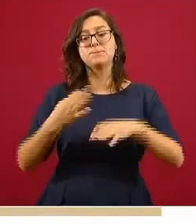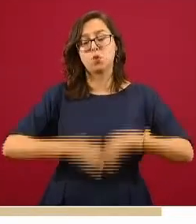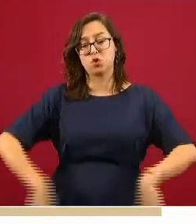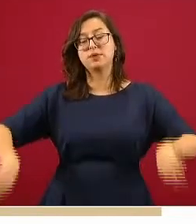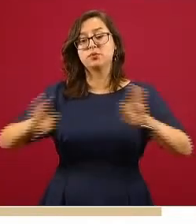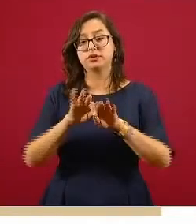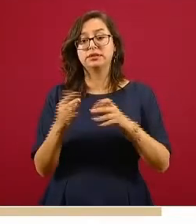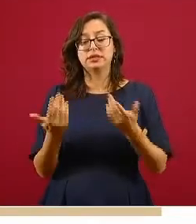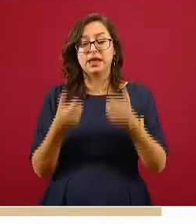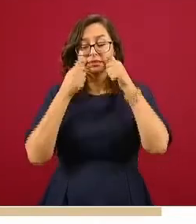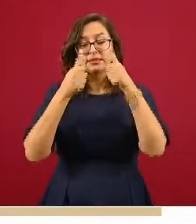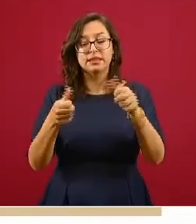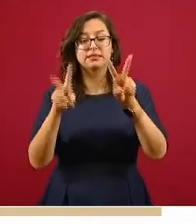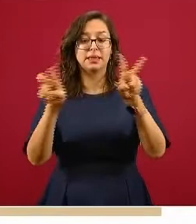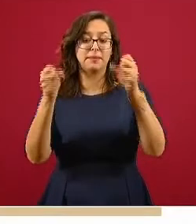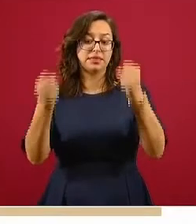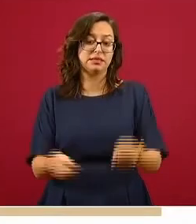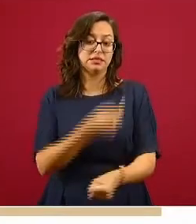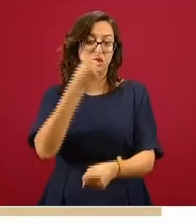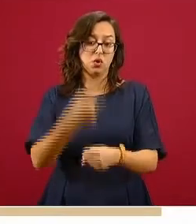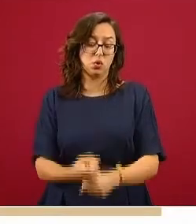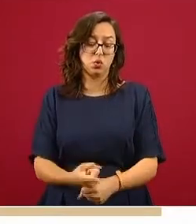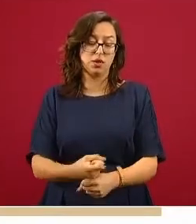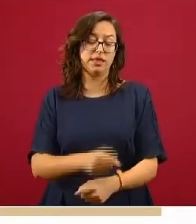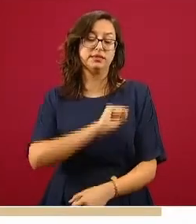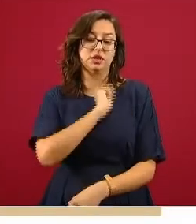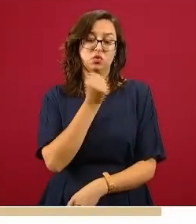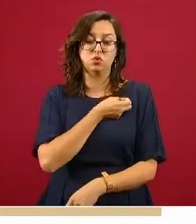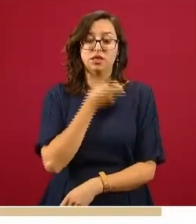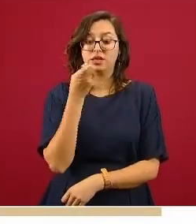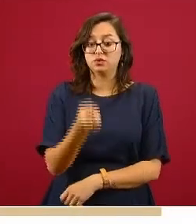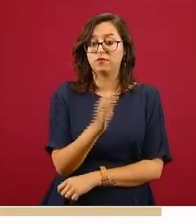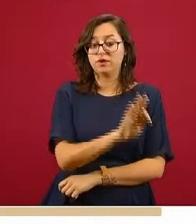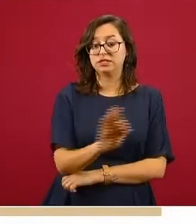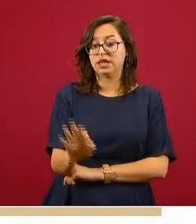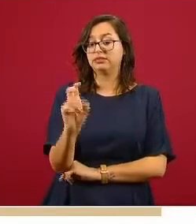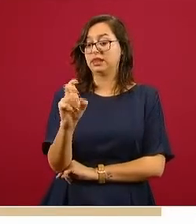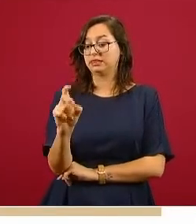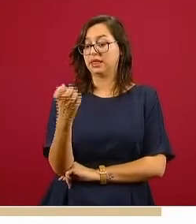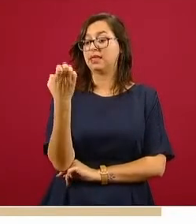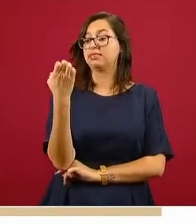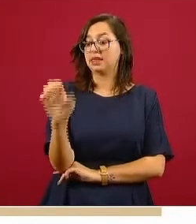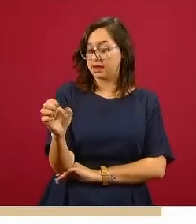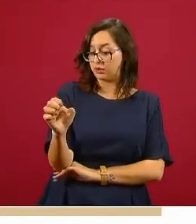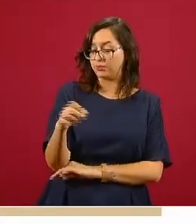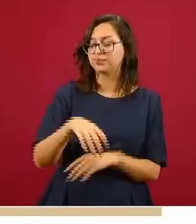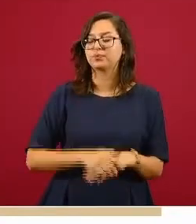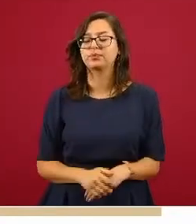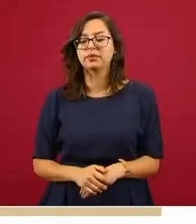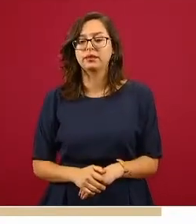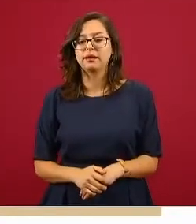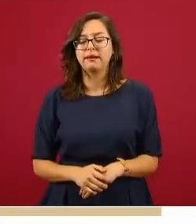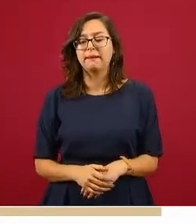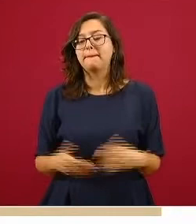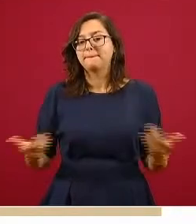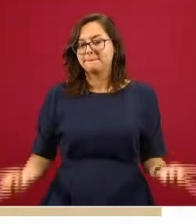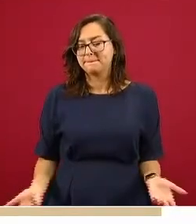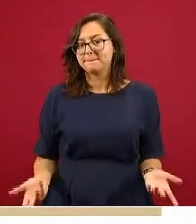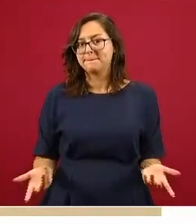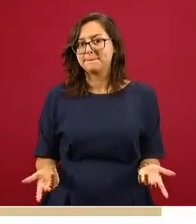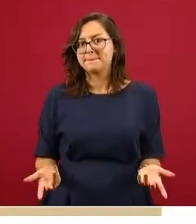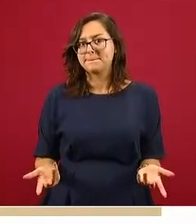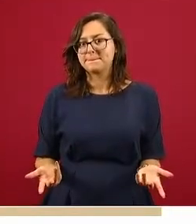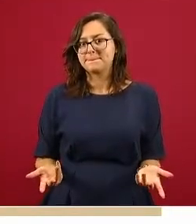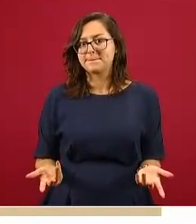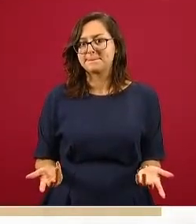seguridad en salud. El 30 de enero. Quisiera enfatizarlo porque una de las inquietudes que ha